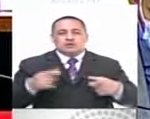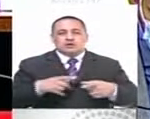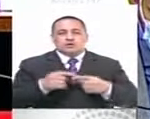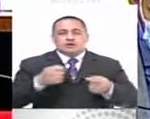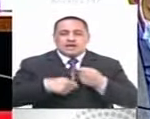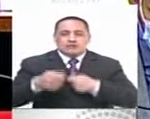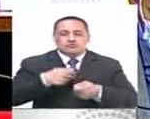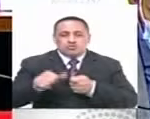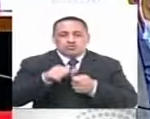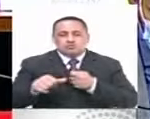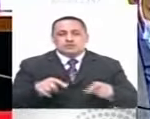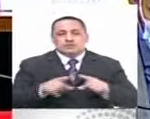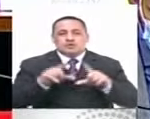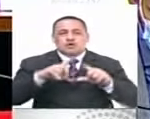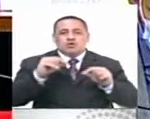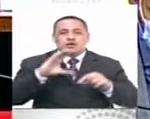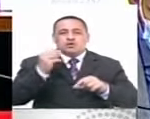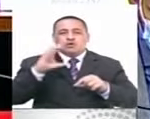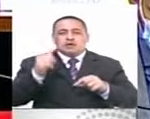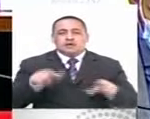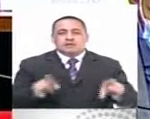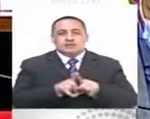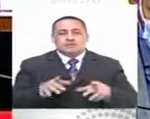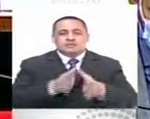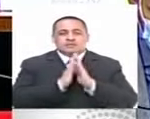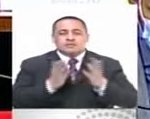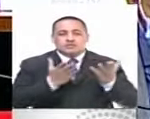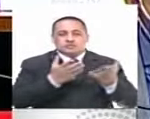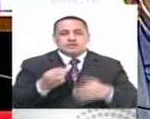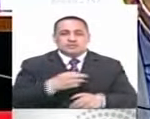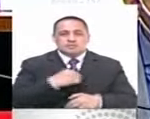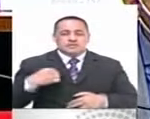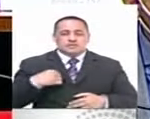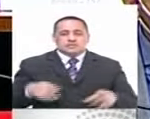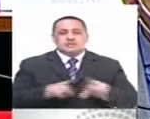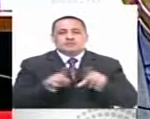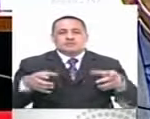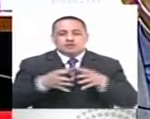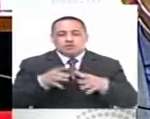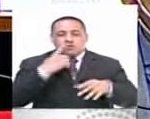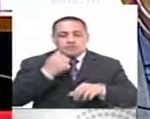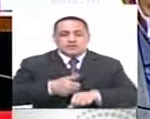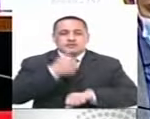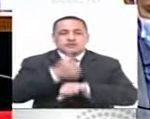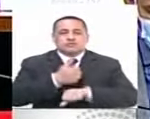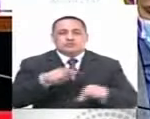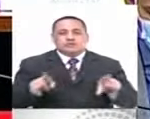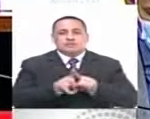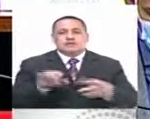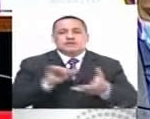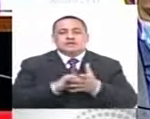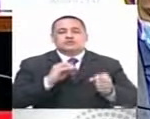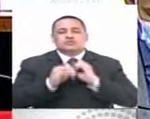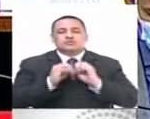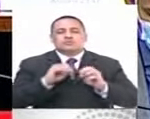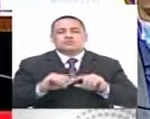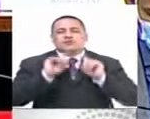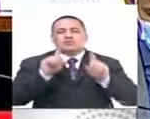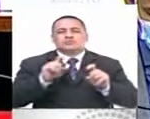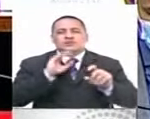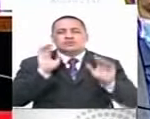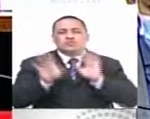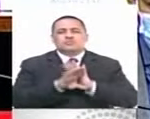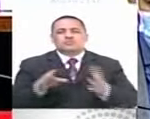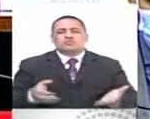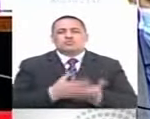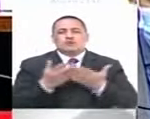coca. Quiero pedirle por su intermedio, señora presidenta, al ministro del Interior, que responda a las siguientes preguntas.